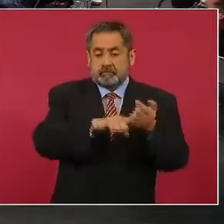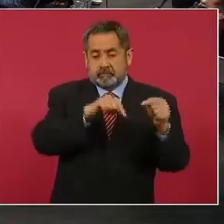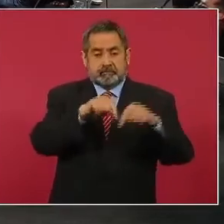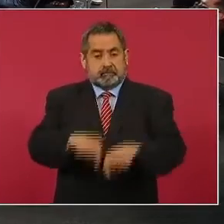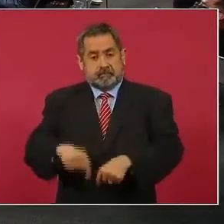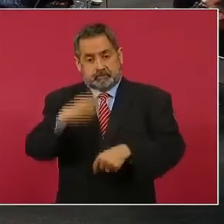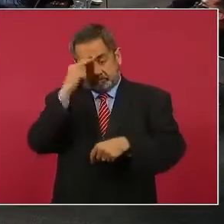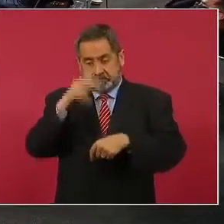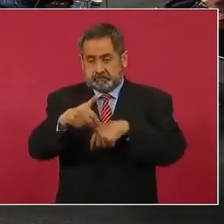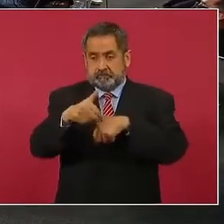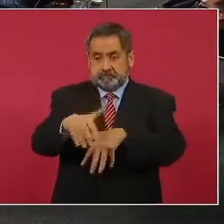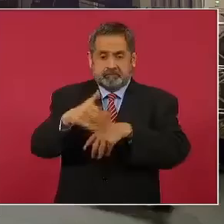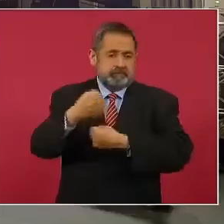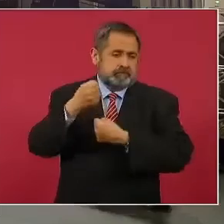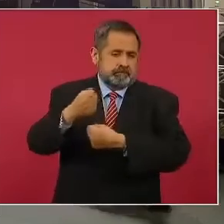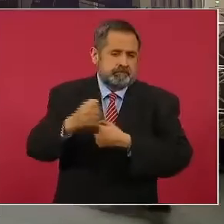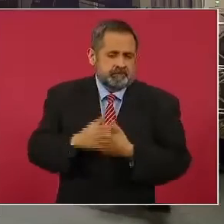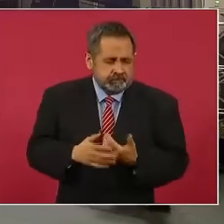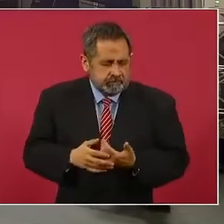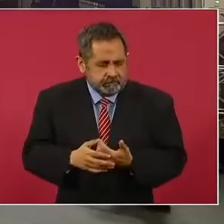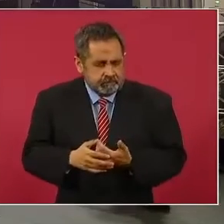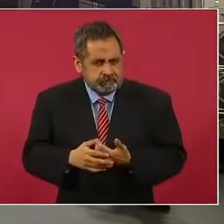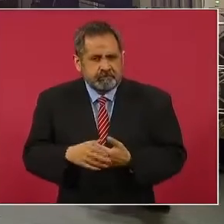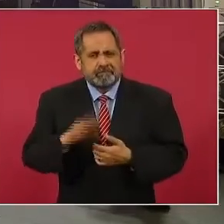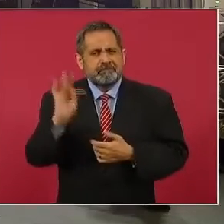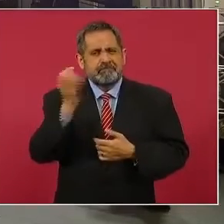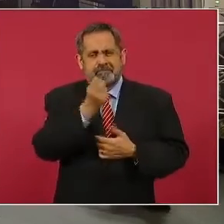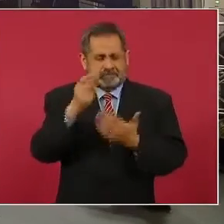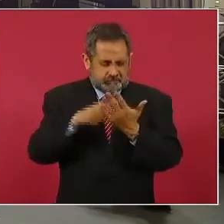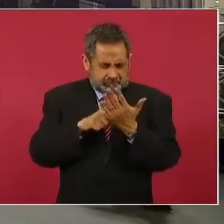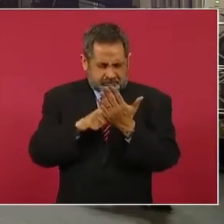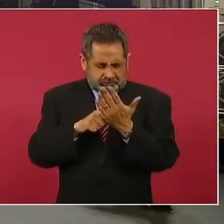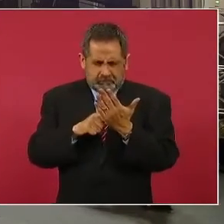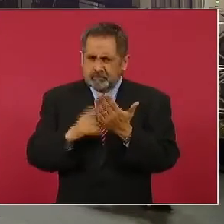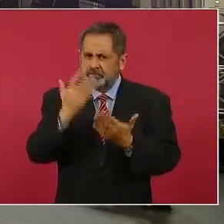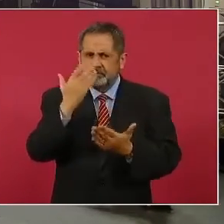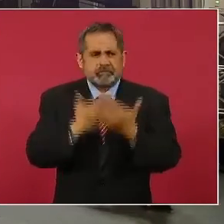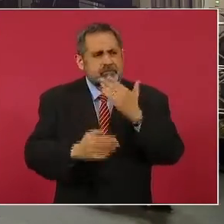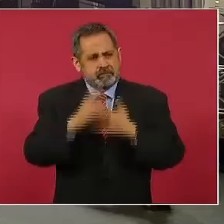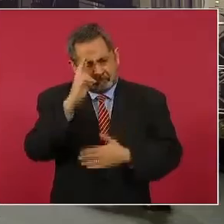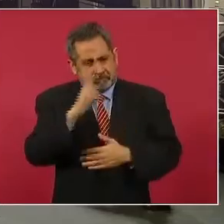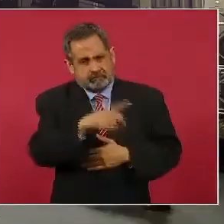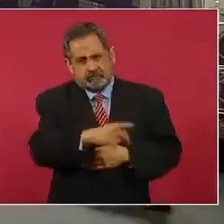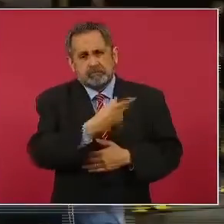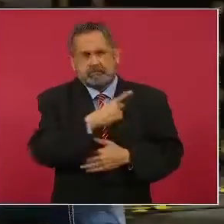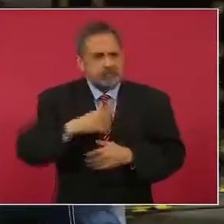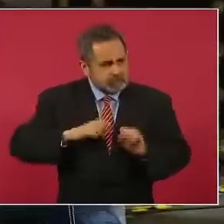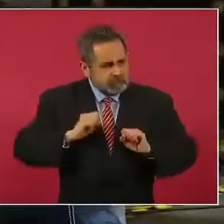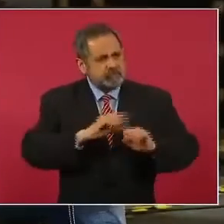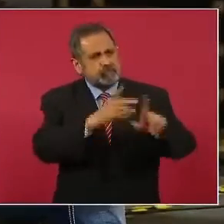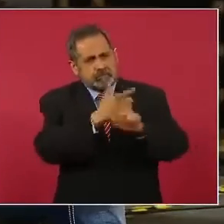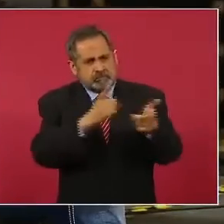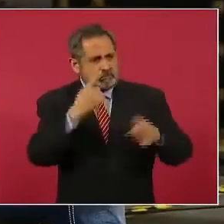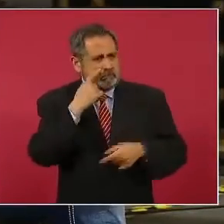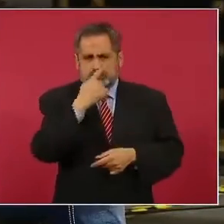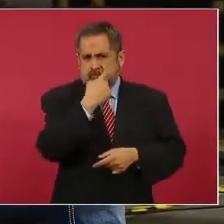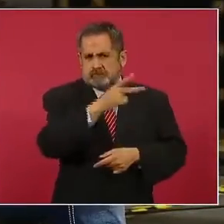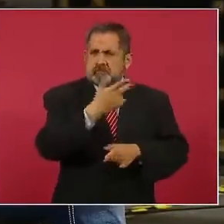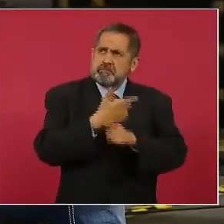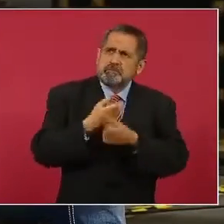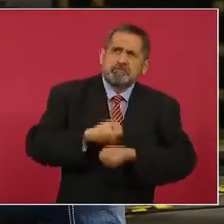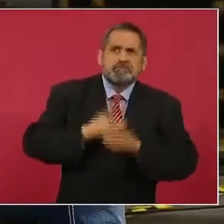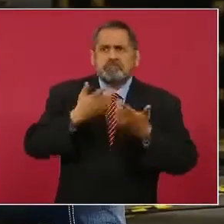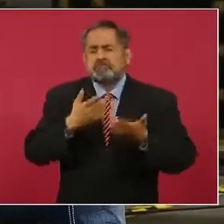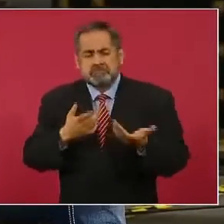manifestaciones. Algunos analistas consideran que esto es violatorio a la libertad de expresión. También en este reglamento se señala que